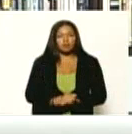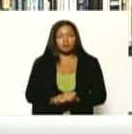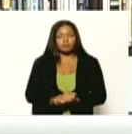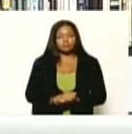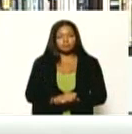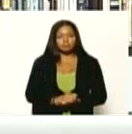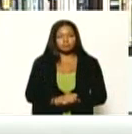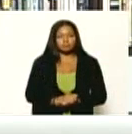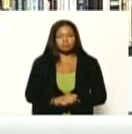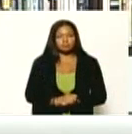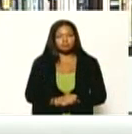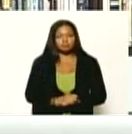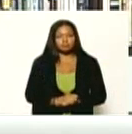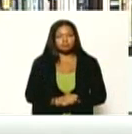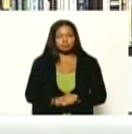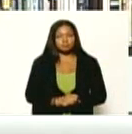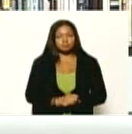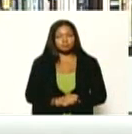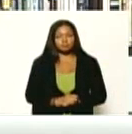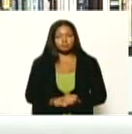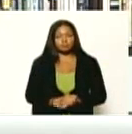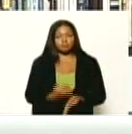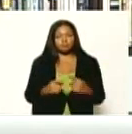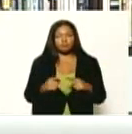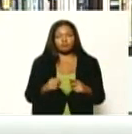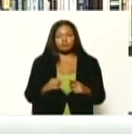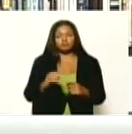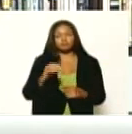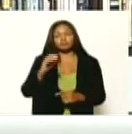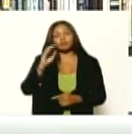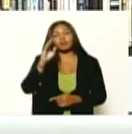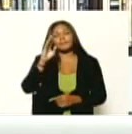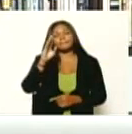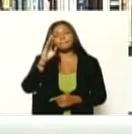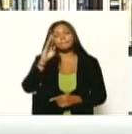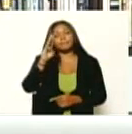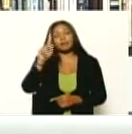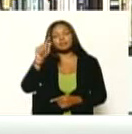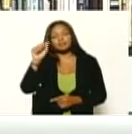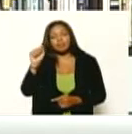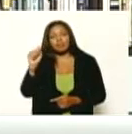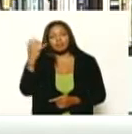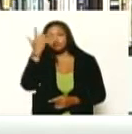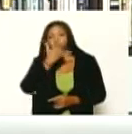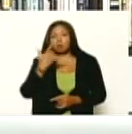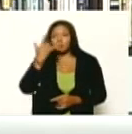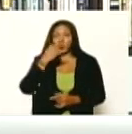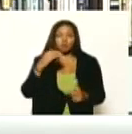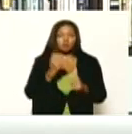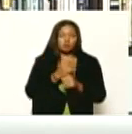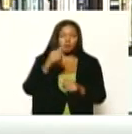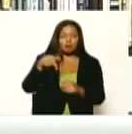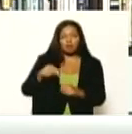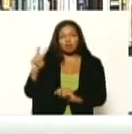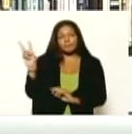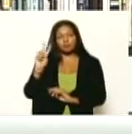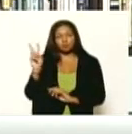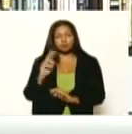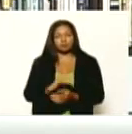Adentro. La variante Beta de Sudáfrica, no se ha detectado en Venezuela la variante